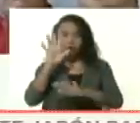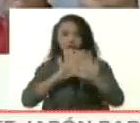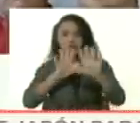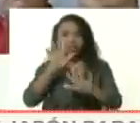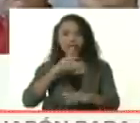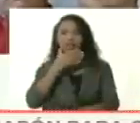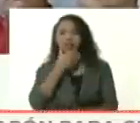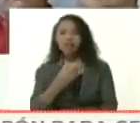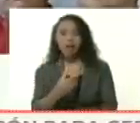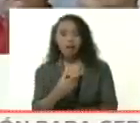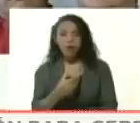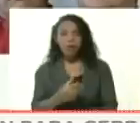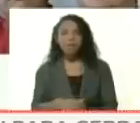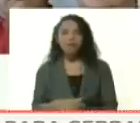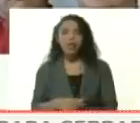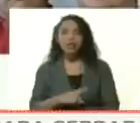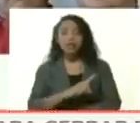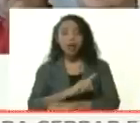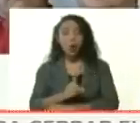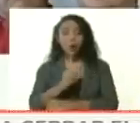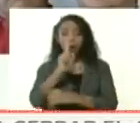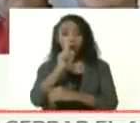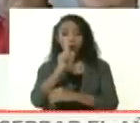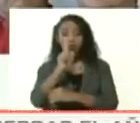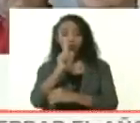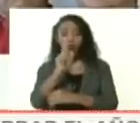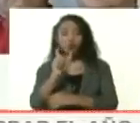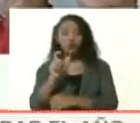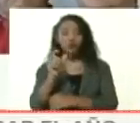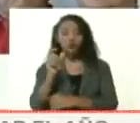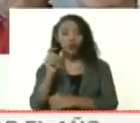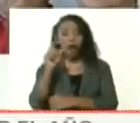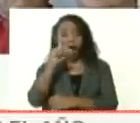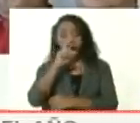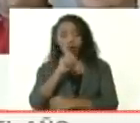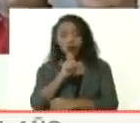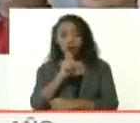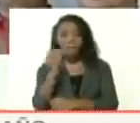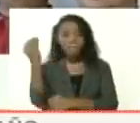ustedes saben que se cumple un aniversario más de nuestra